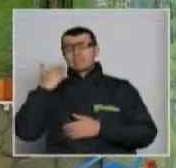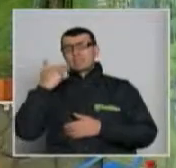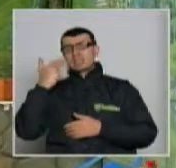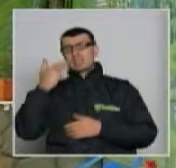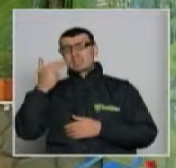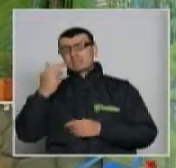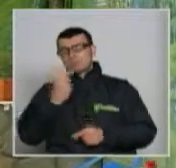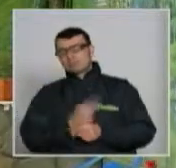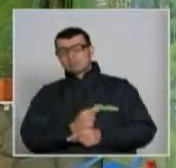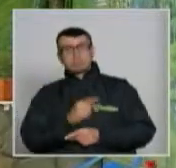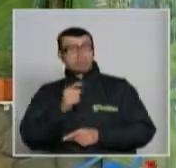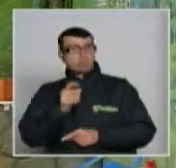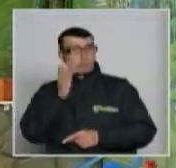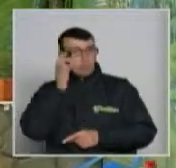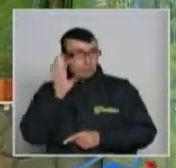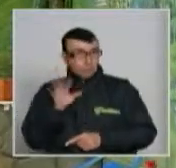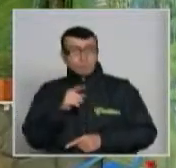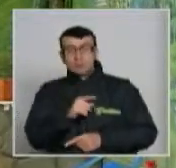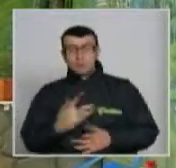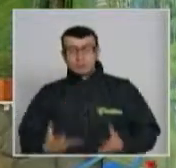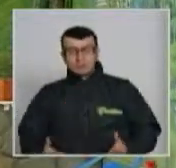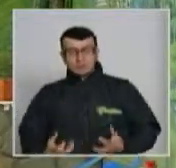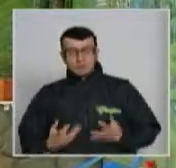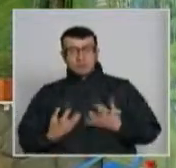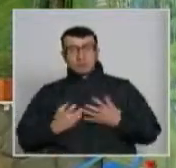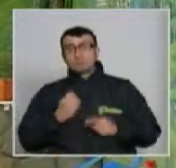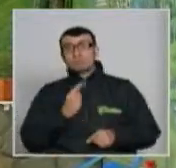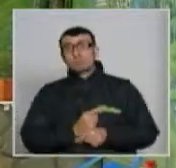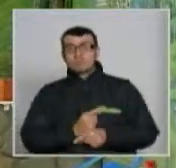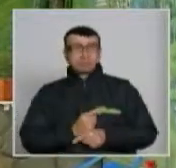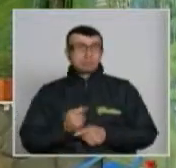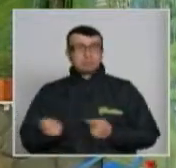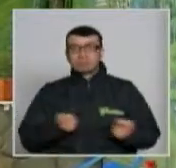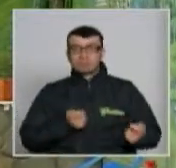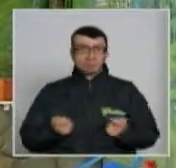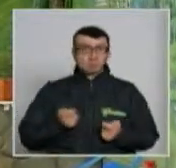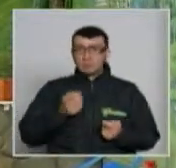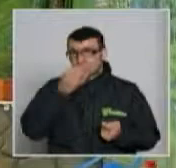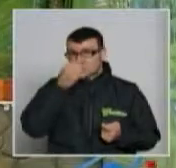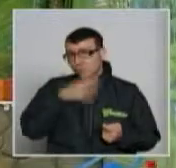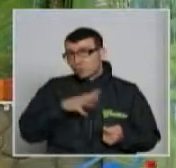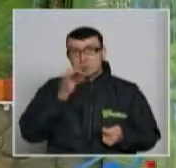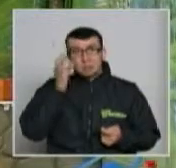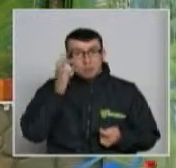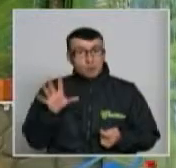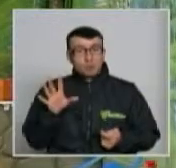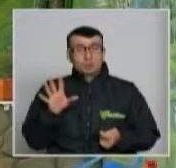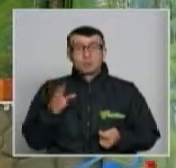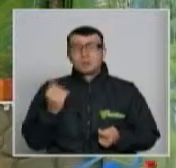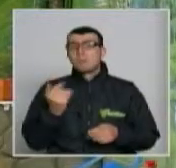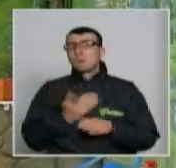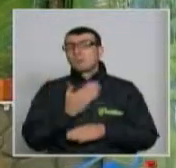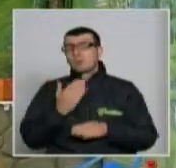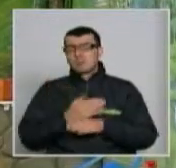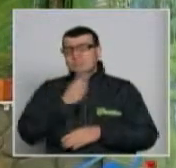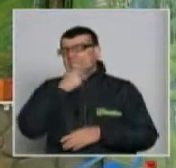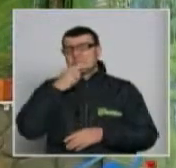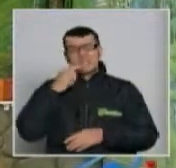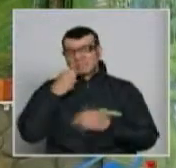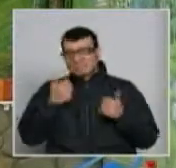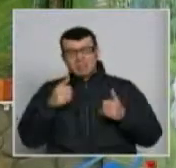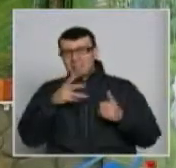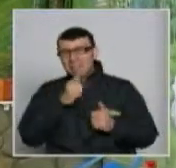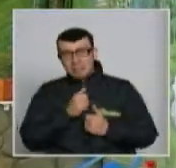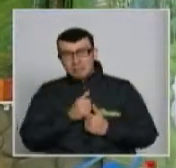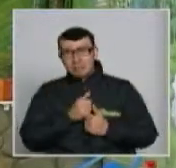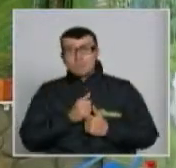porque pueden ser una infección crónica, mal mantenimiento de los dientes, procesos de higiene. Pero